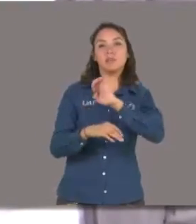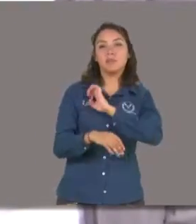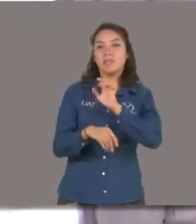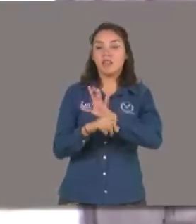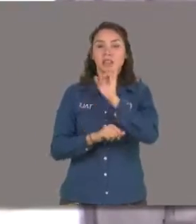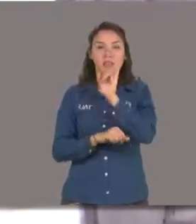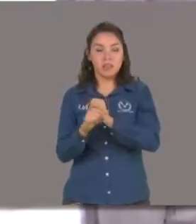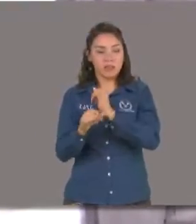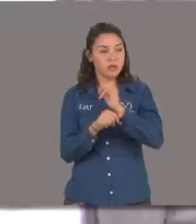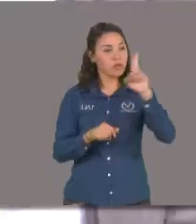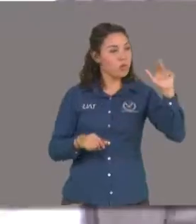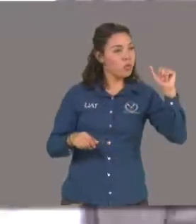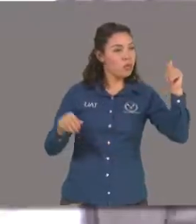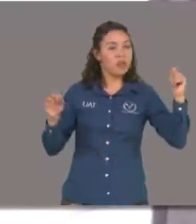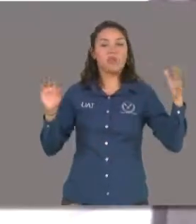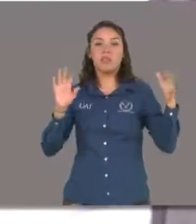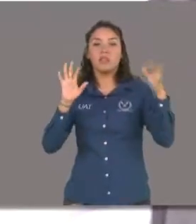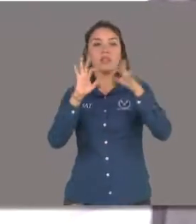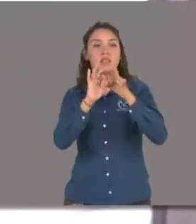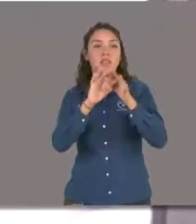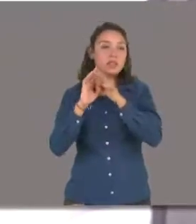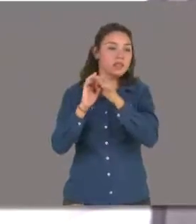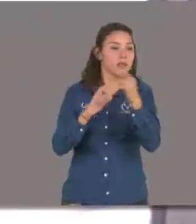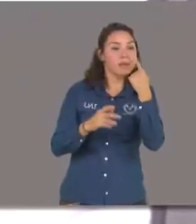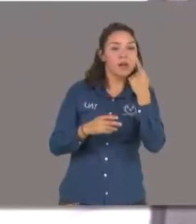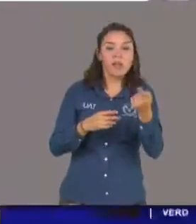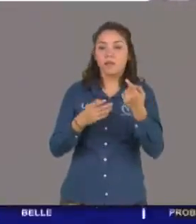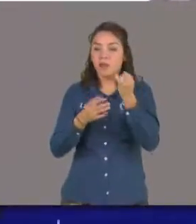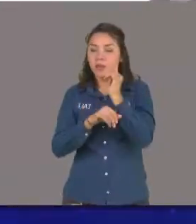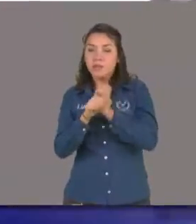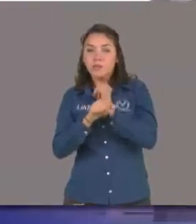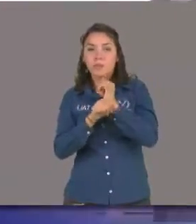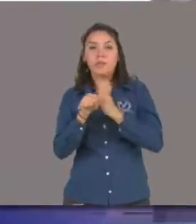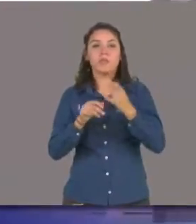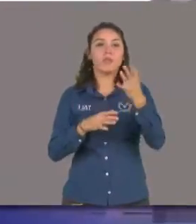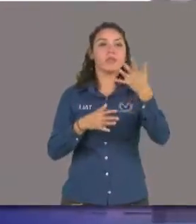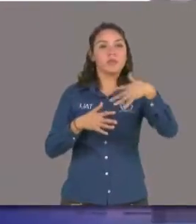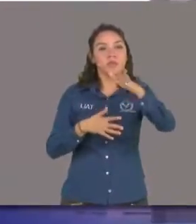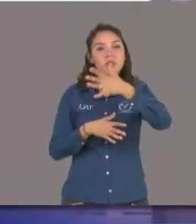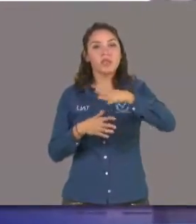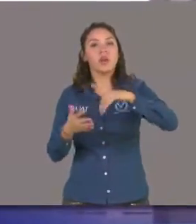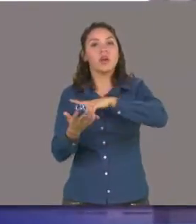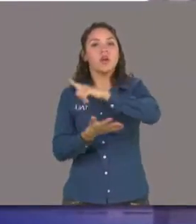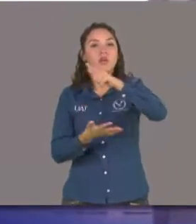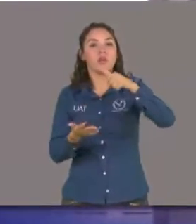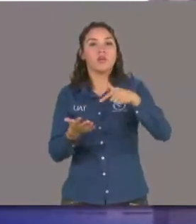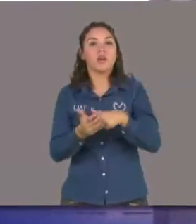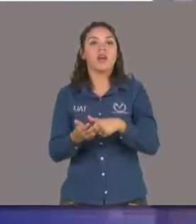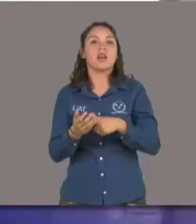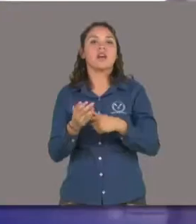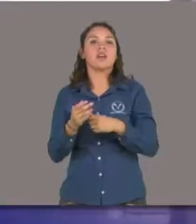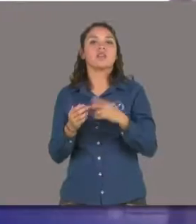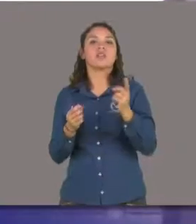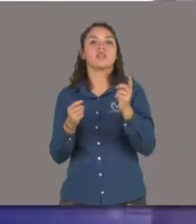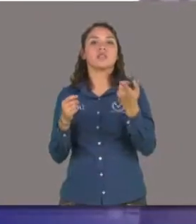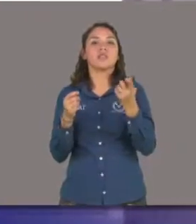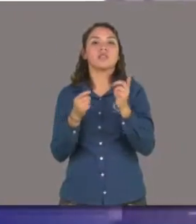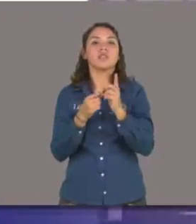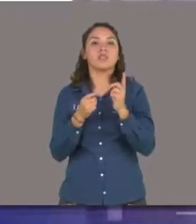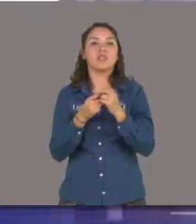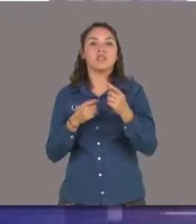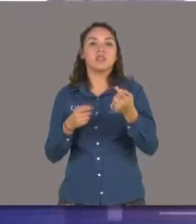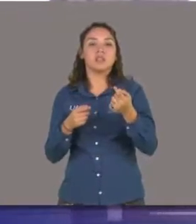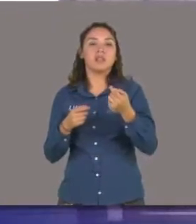mucho la universidad, obtiene apoyo de especialistas de la universidad